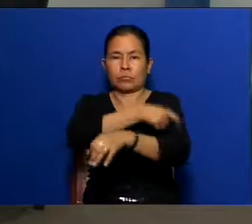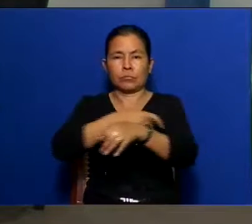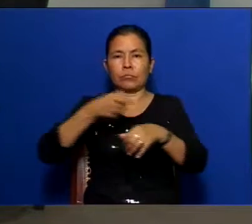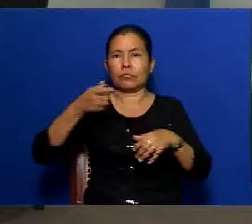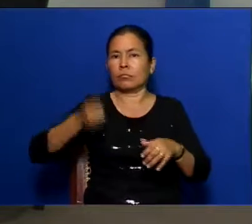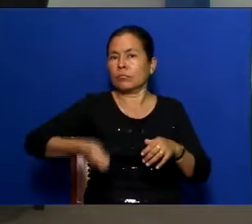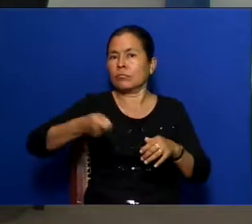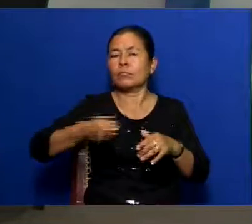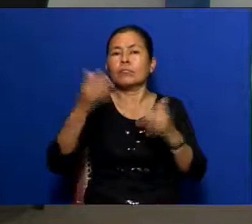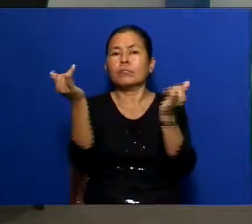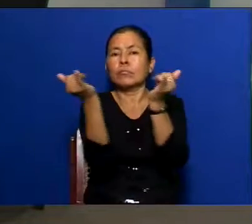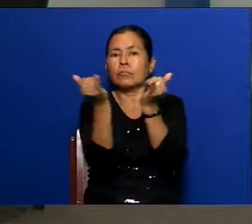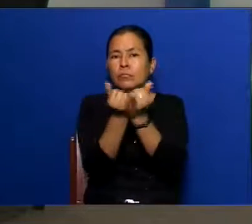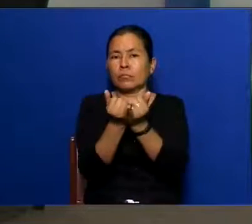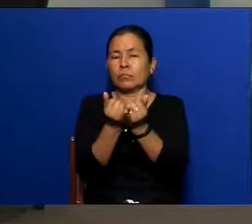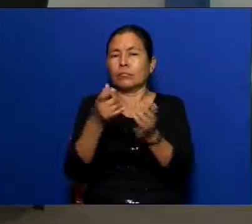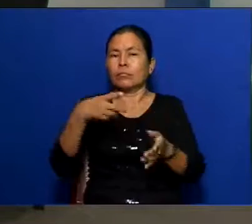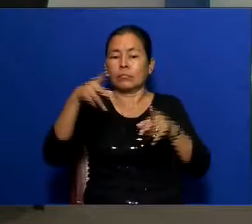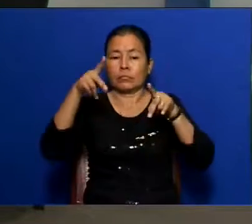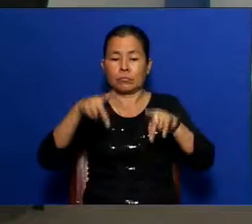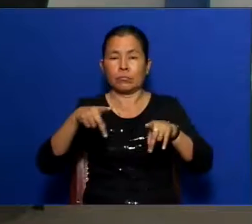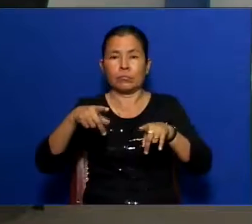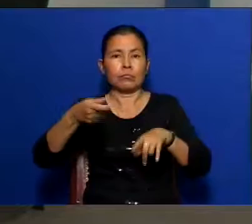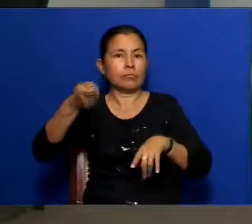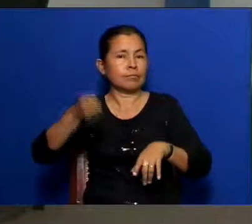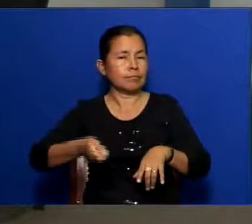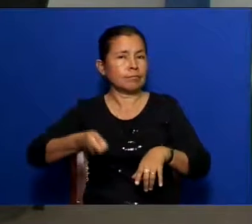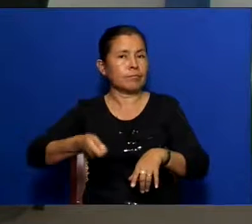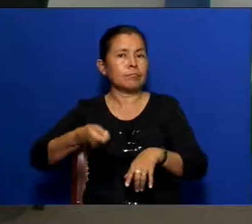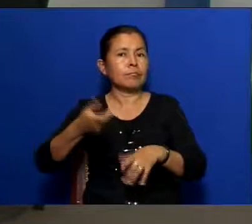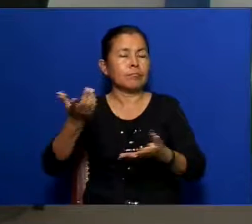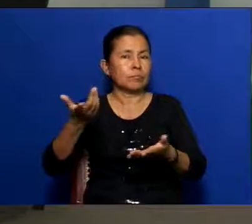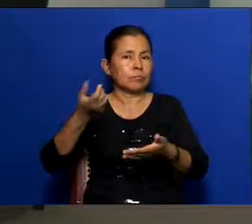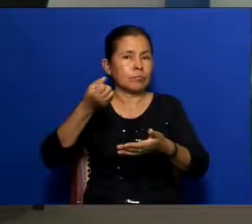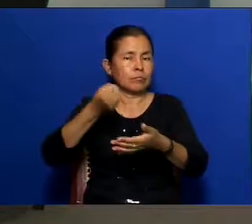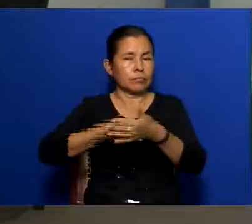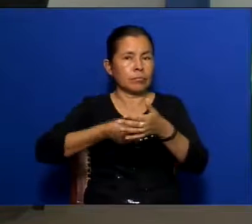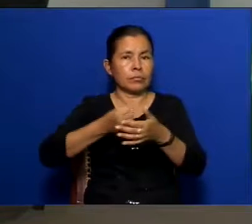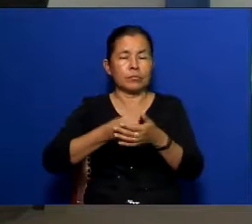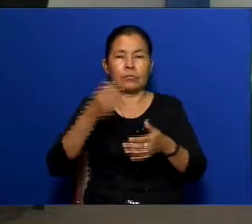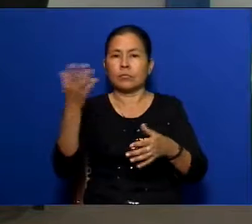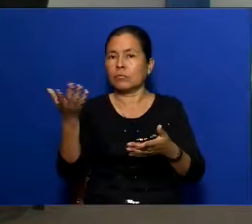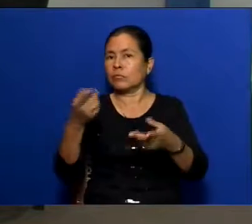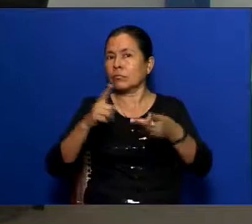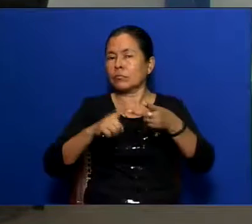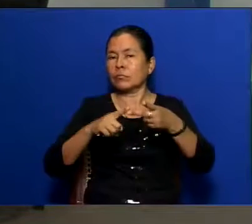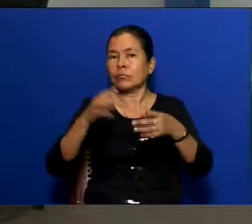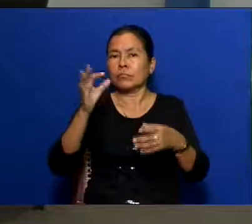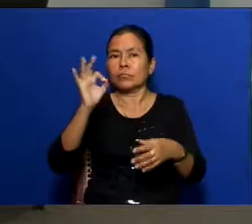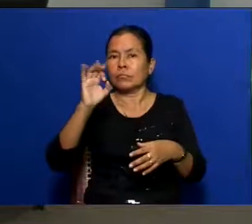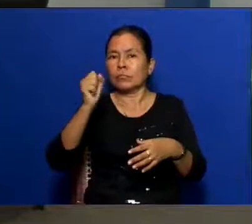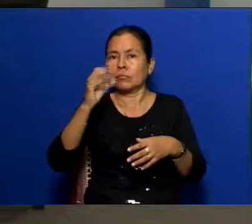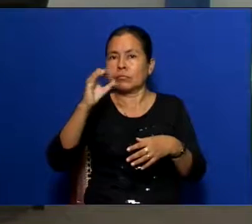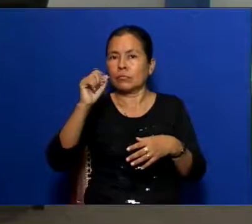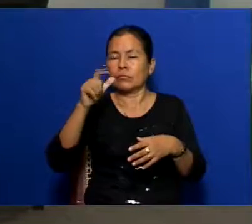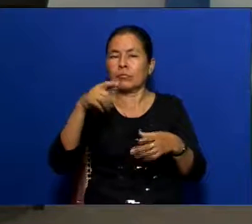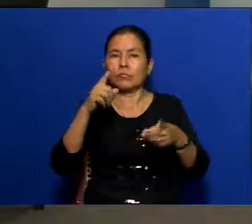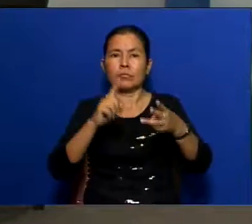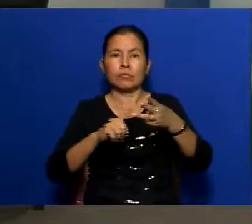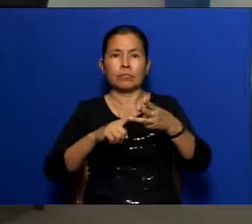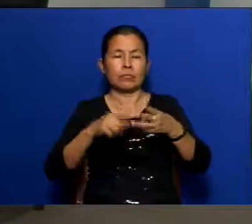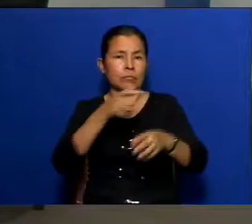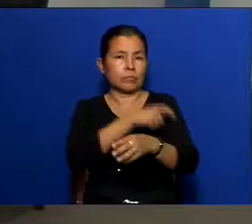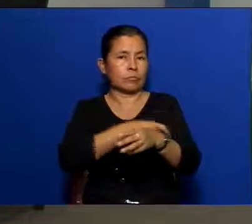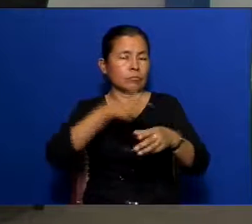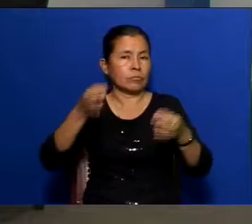pueden solicitar los defensores a través del fiscal o a través del juez. De manera que cuando una